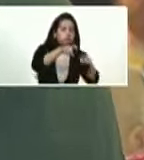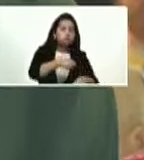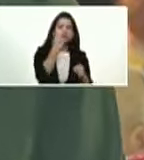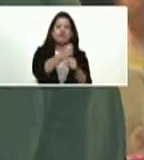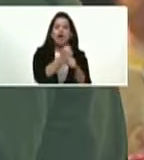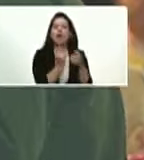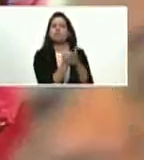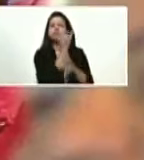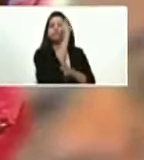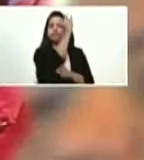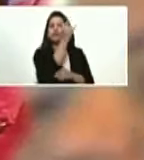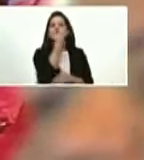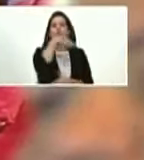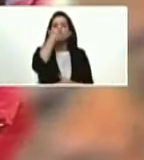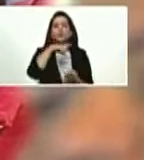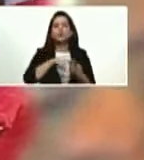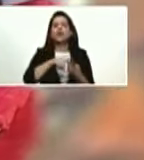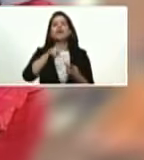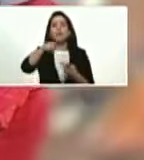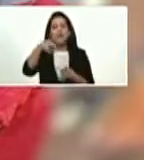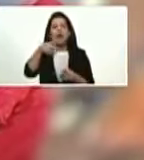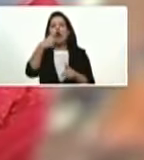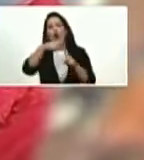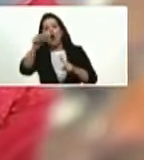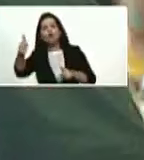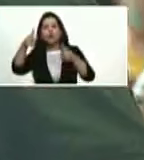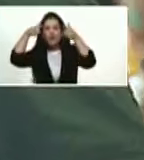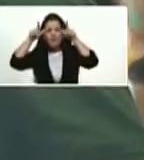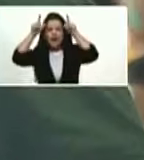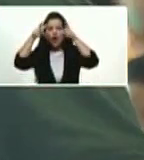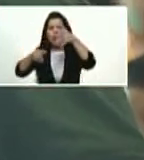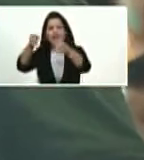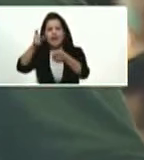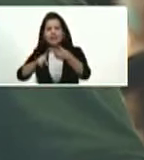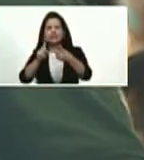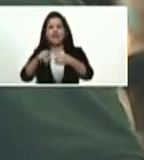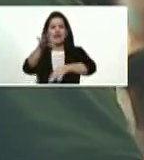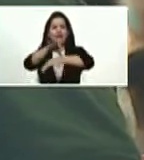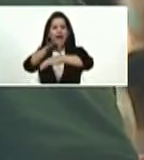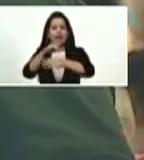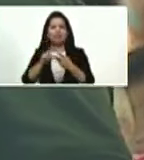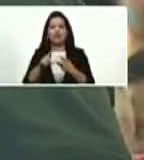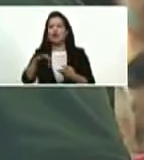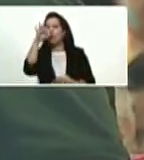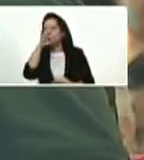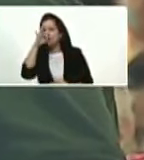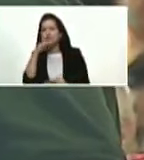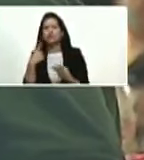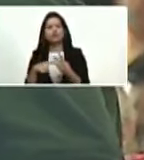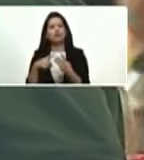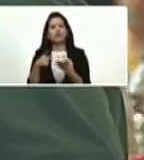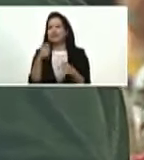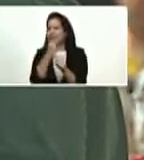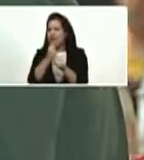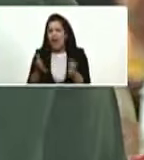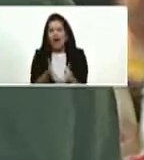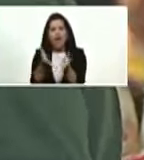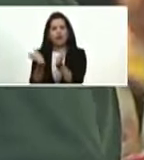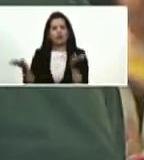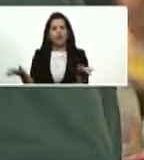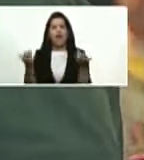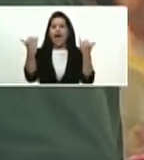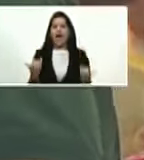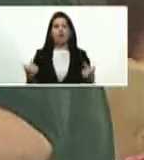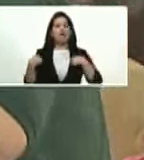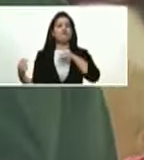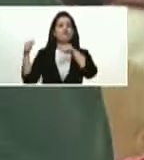leche, carne, cerdo. Ahí está el poder popular. No es el momento de venir a berrear,